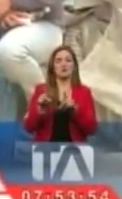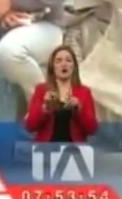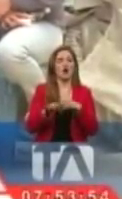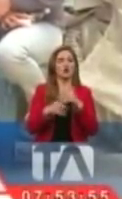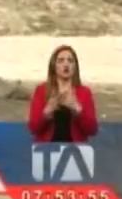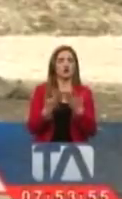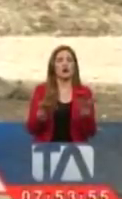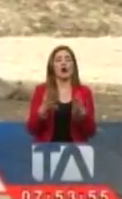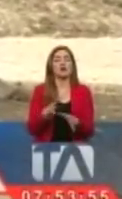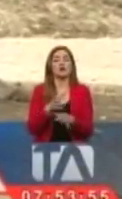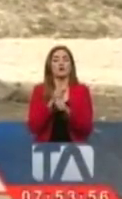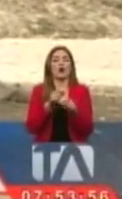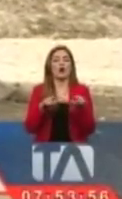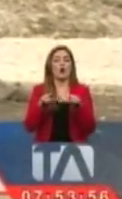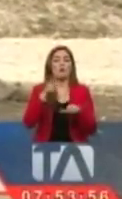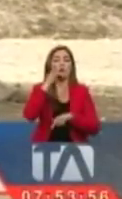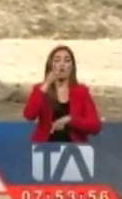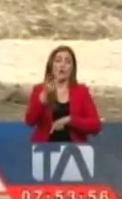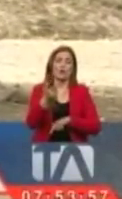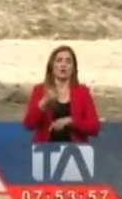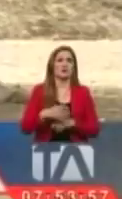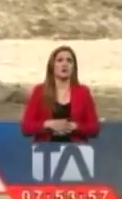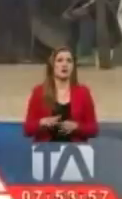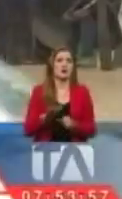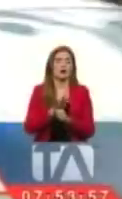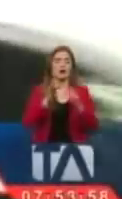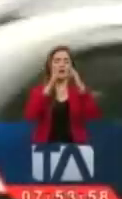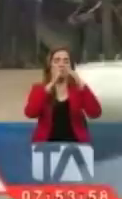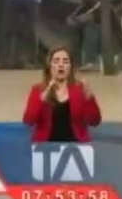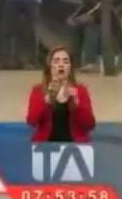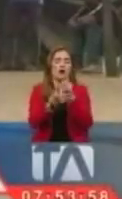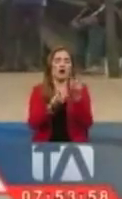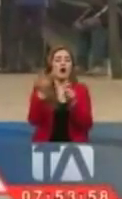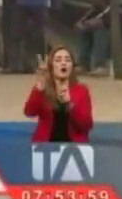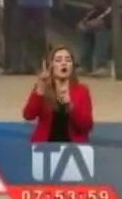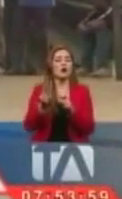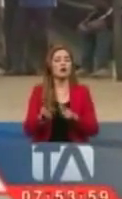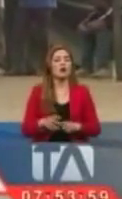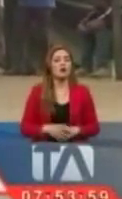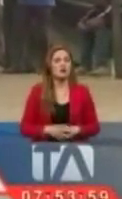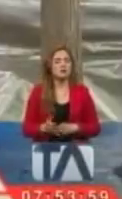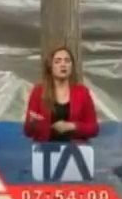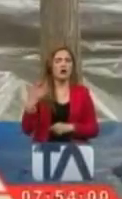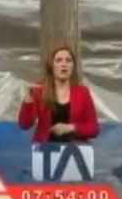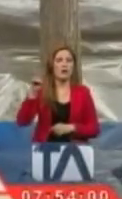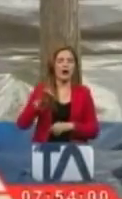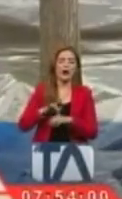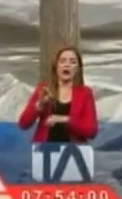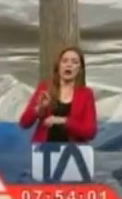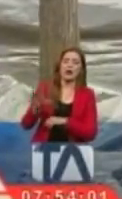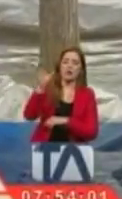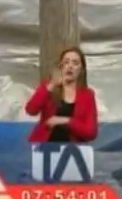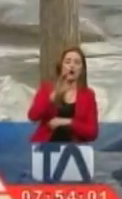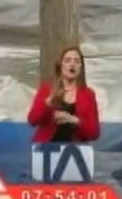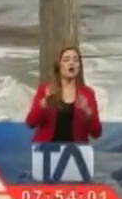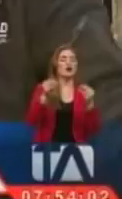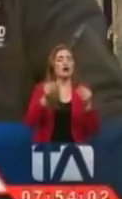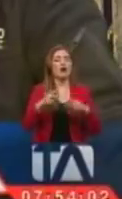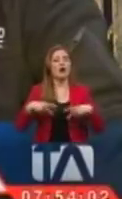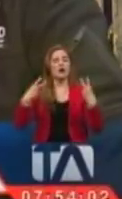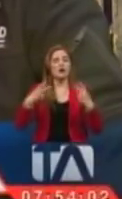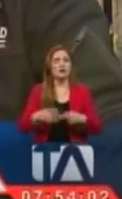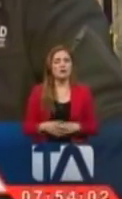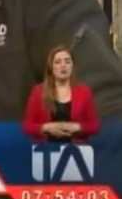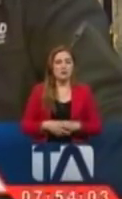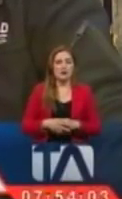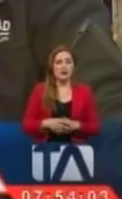para recuperar este espacio público que está ocupado por ciudadanos venezolanos que salieron de su país en busca de mejores días